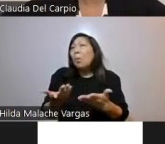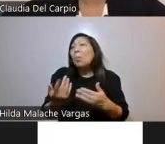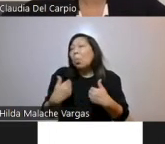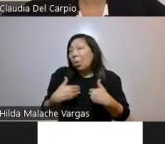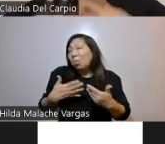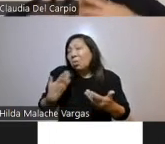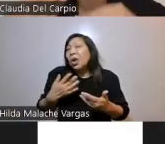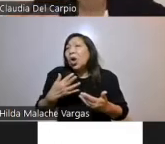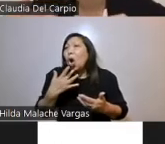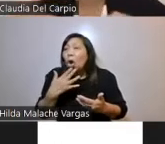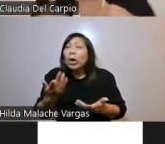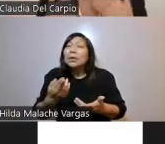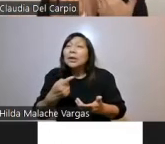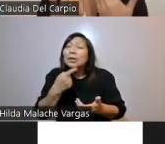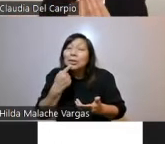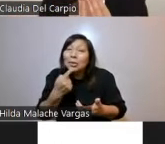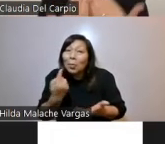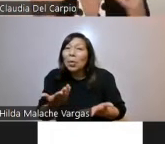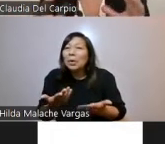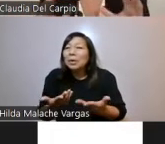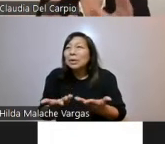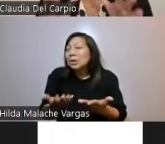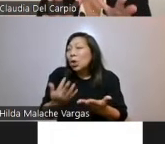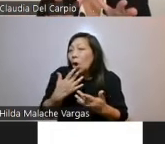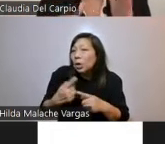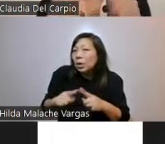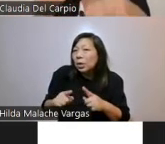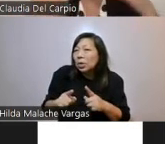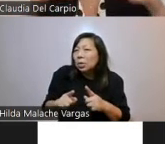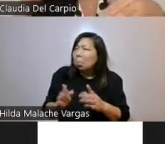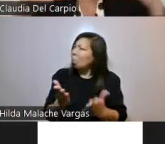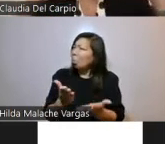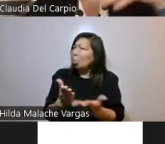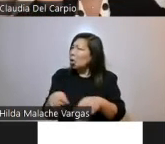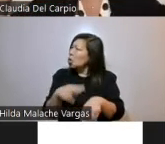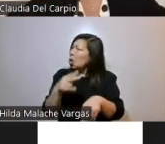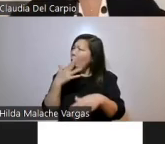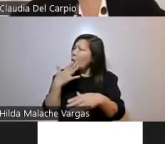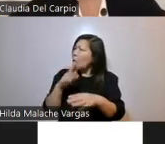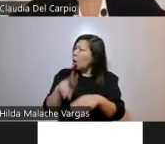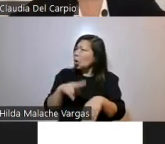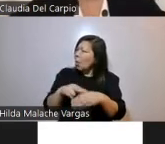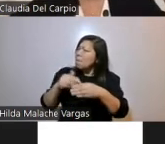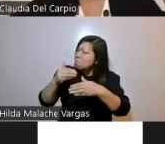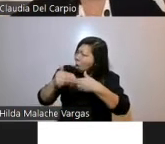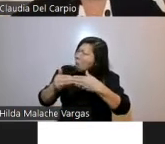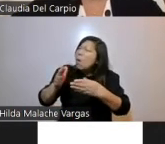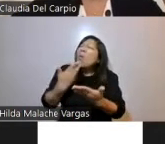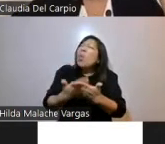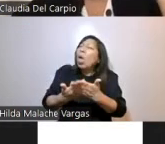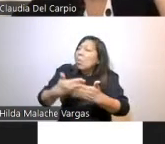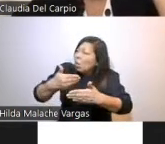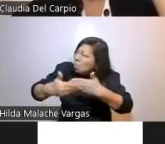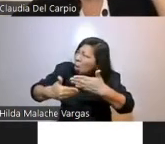sabores. Yo sugiero, si vas a empezar, probar con uno neutro y ir experimentando poco a poco para ver cómo lo